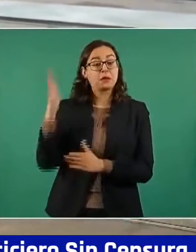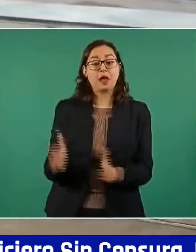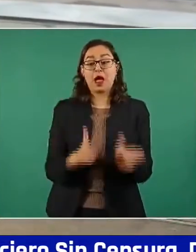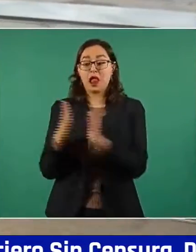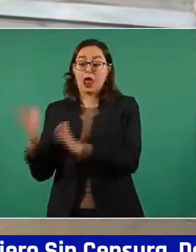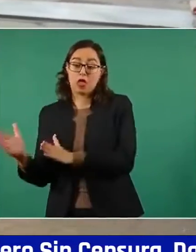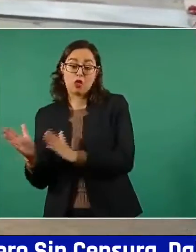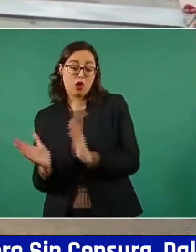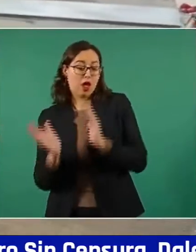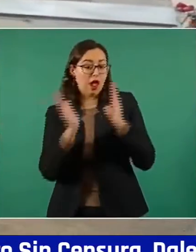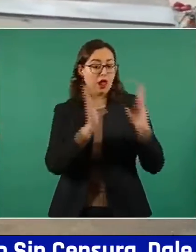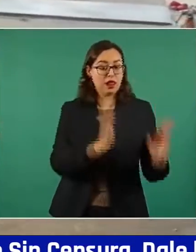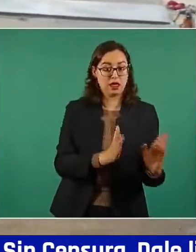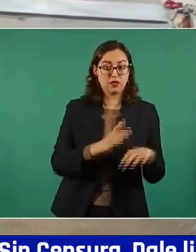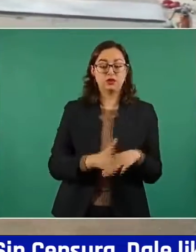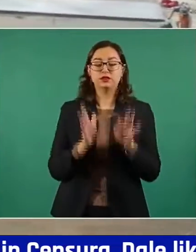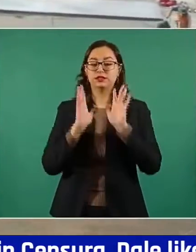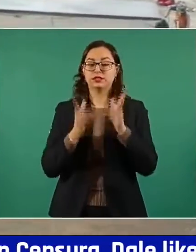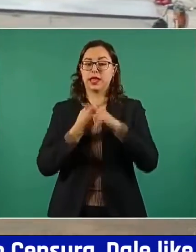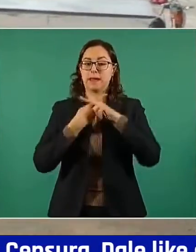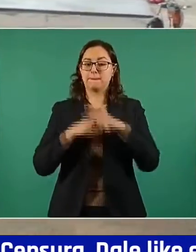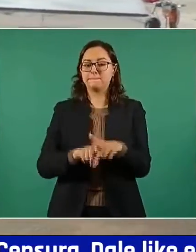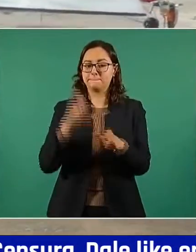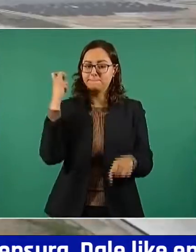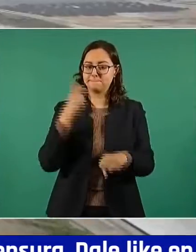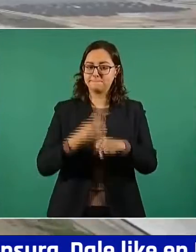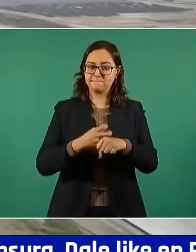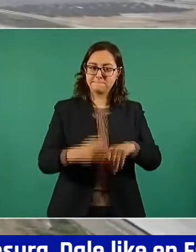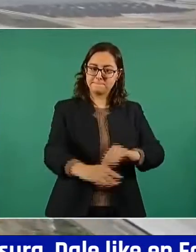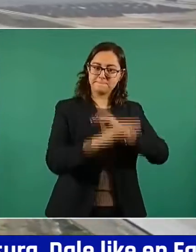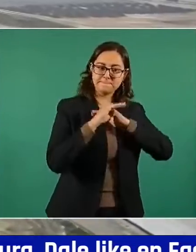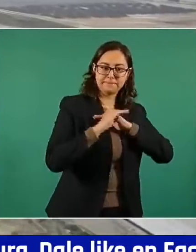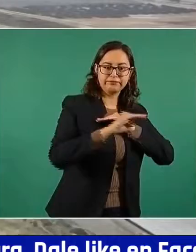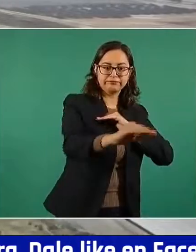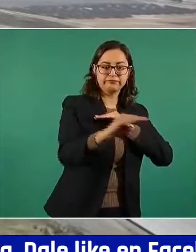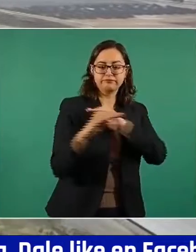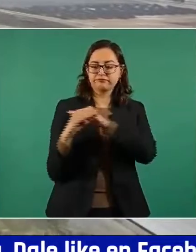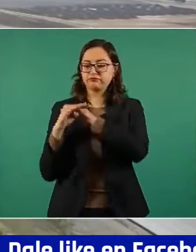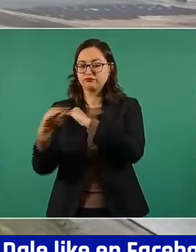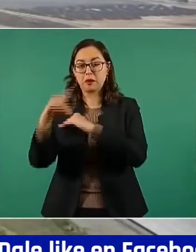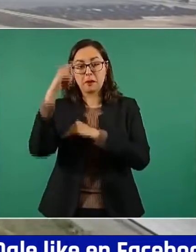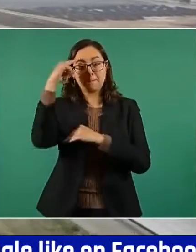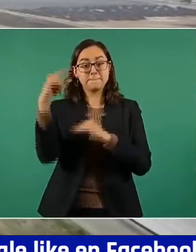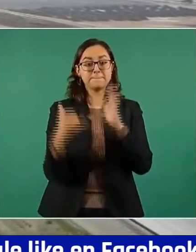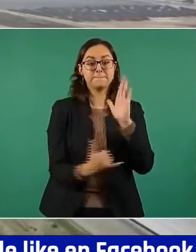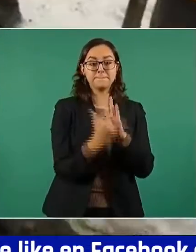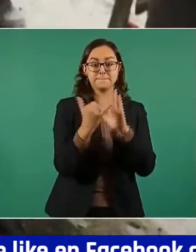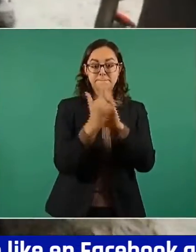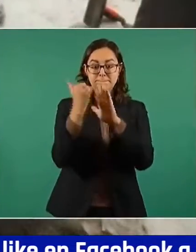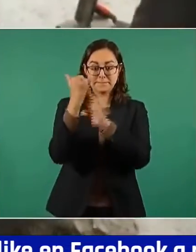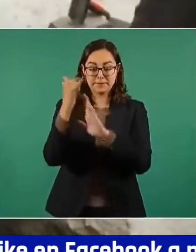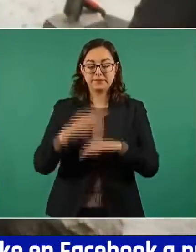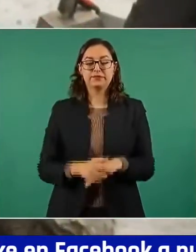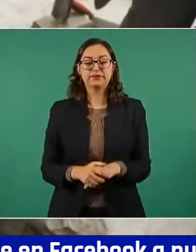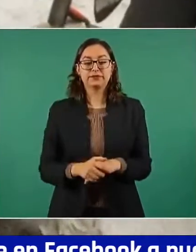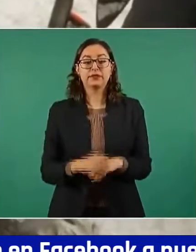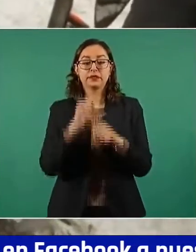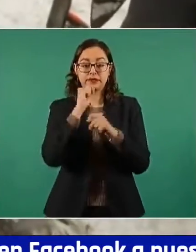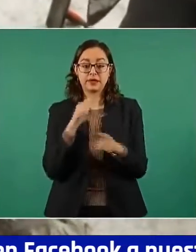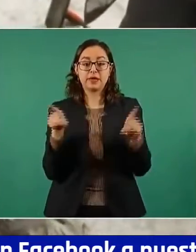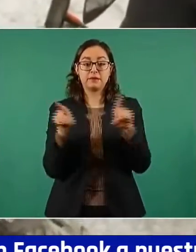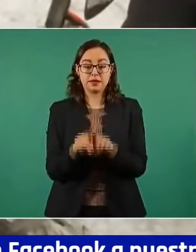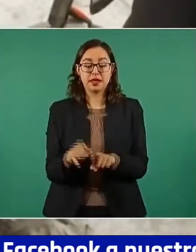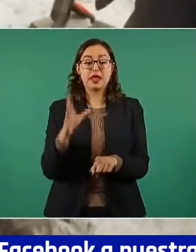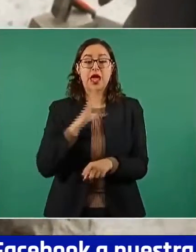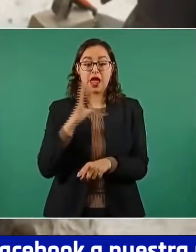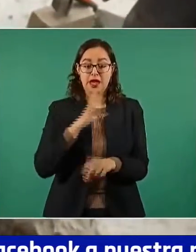plataforma se realizan trabajos de tendido de concreto de alta resistencia como parte de la estructura y como superficie de rodamiento, colocación de bases y